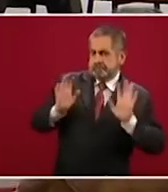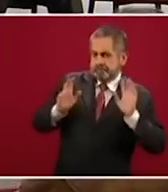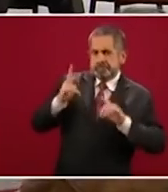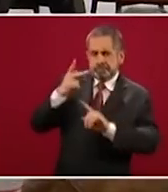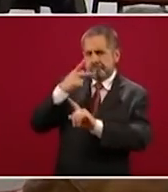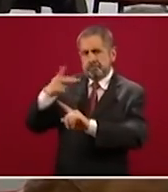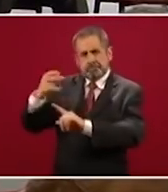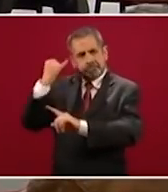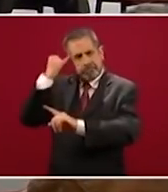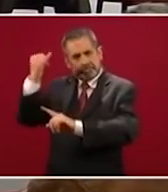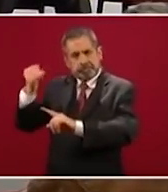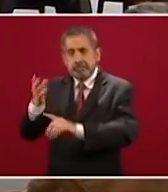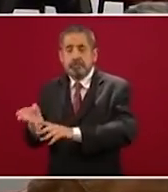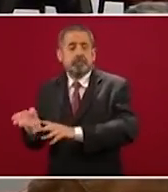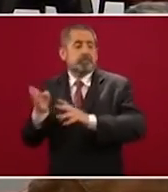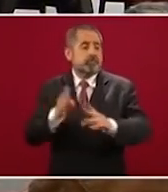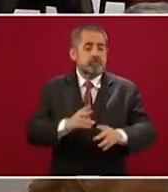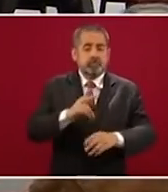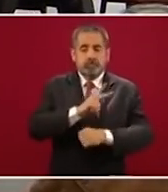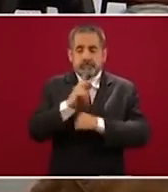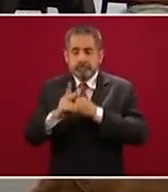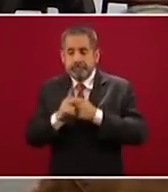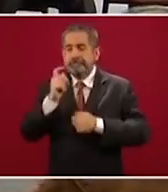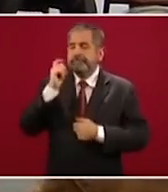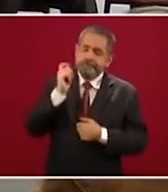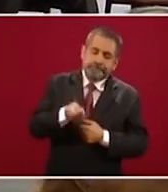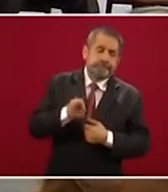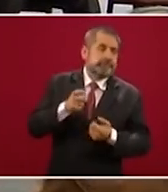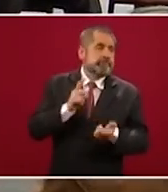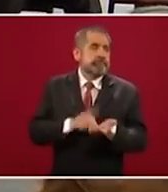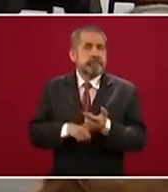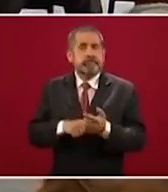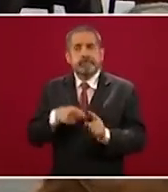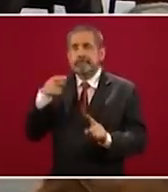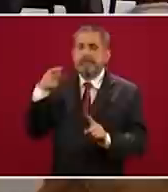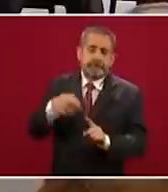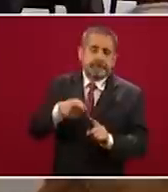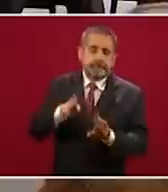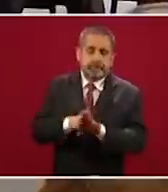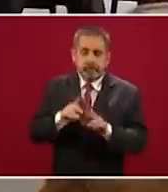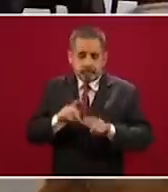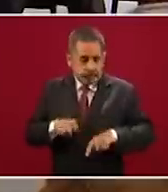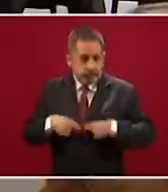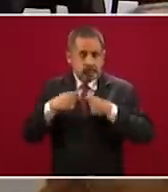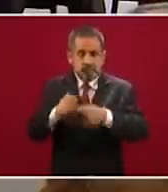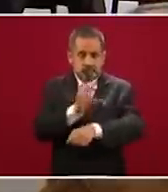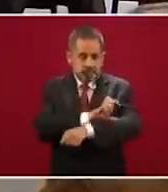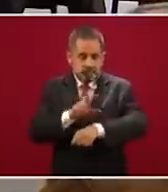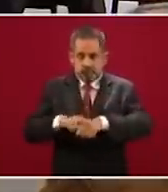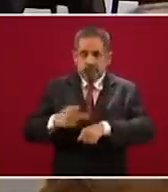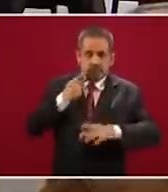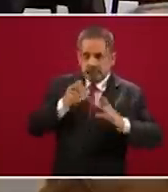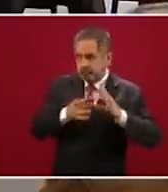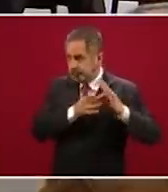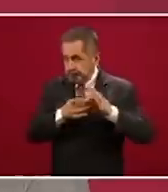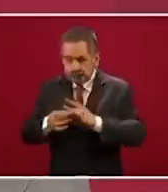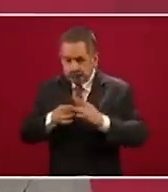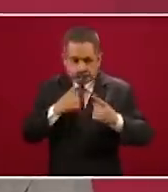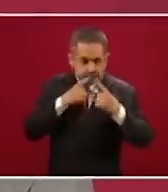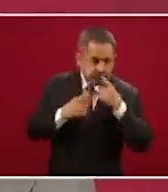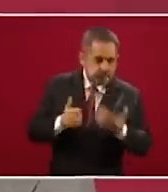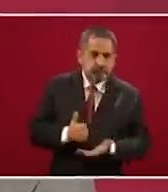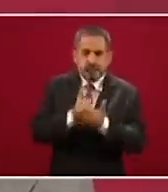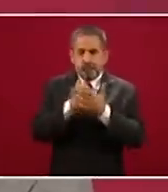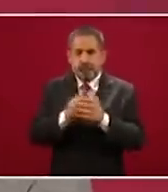financieras. En otros casos tiene el énfasis en mecanismos de coordinación política que podrían no